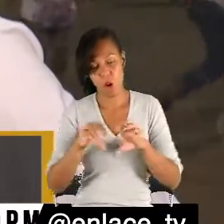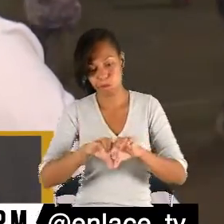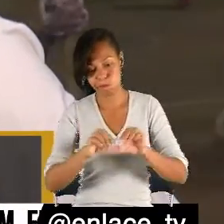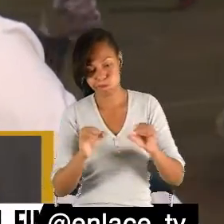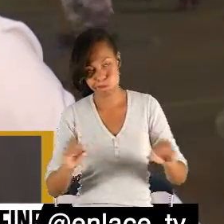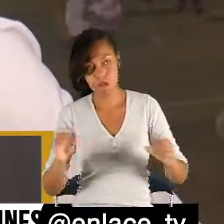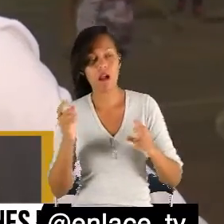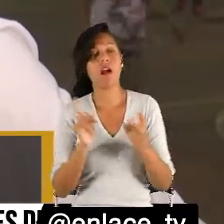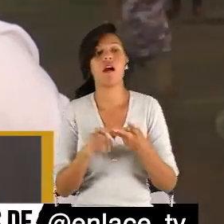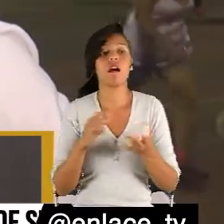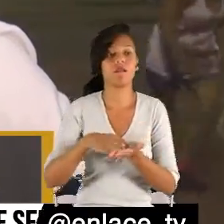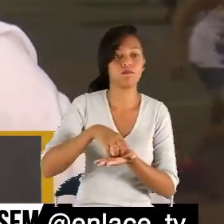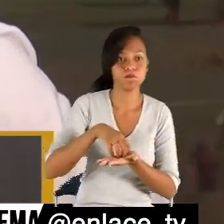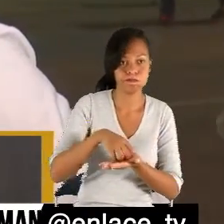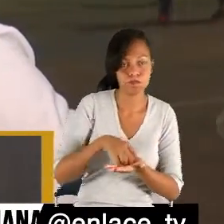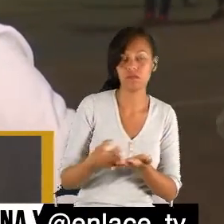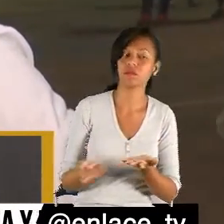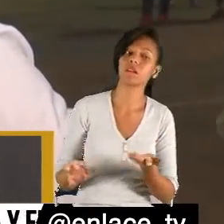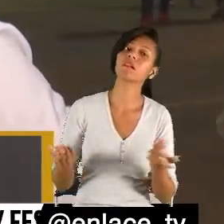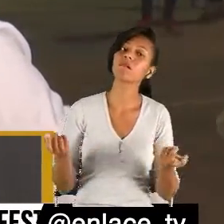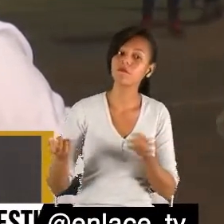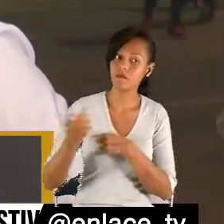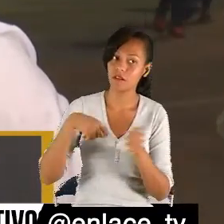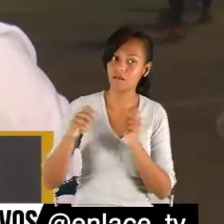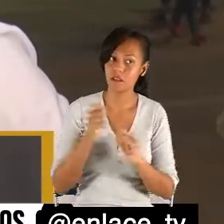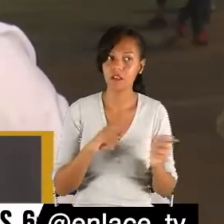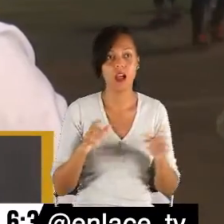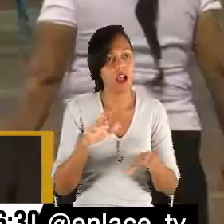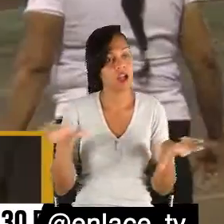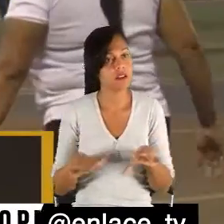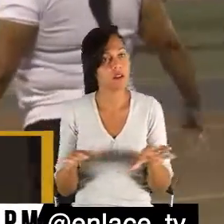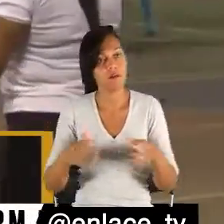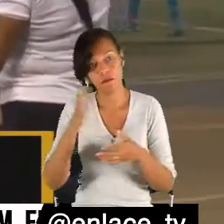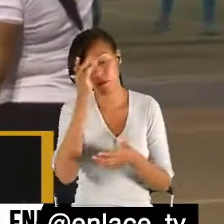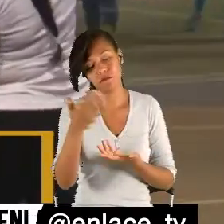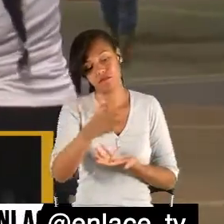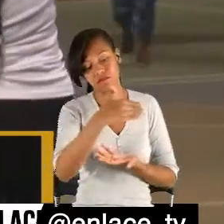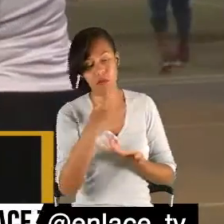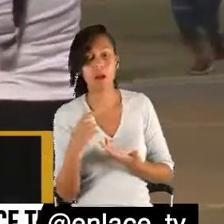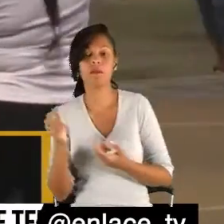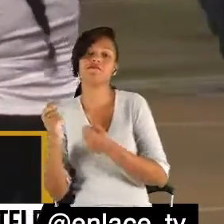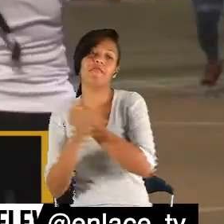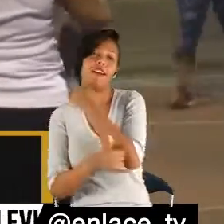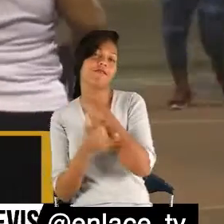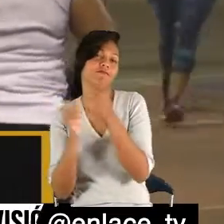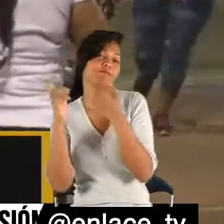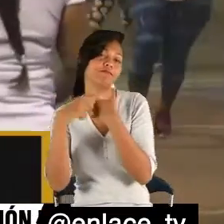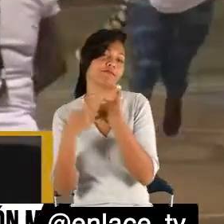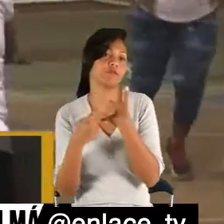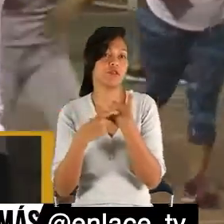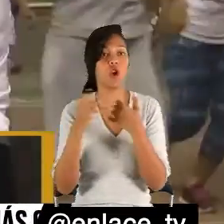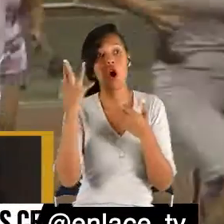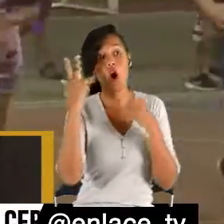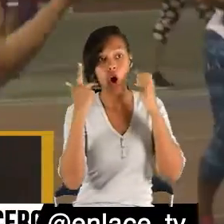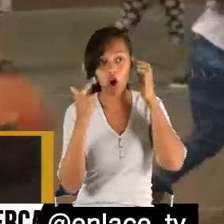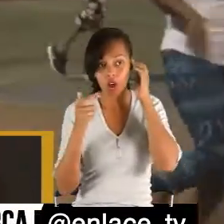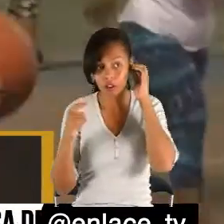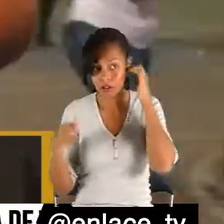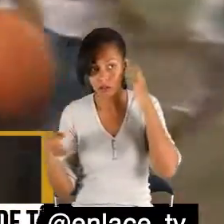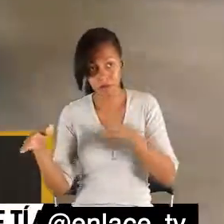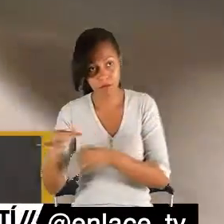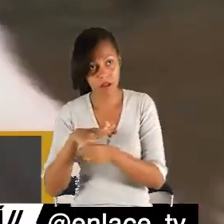23 todas esas cosas para adquirir fondo la cita es todos los días en el barrio gaitán de 6 de la tarde a